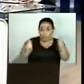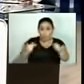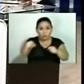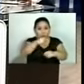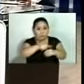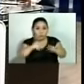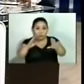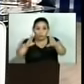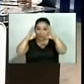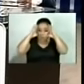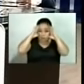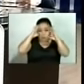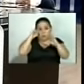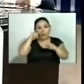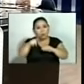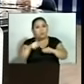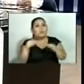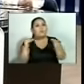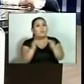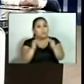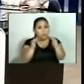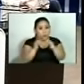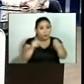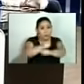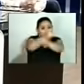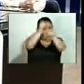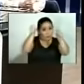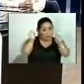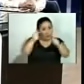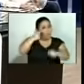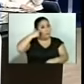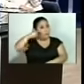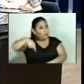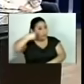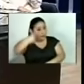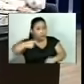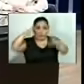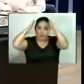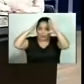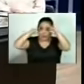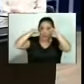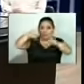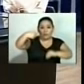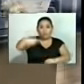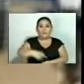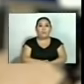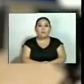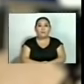Pendientes de nuestras transmisiones, recuerde, Hechos AM, y nosotros nos vemos por la noche. Hasta mañana.